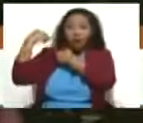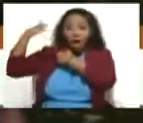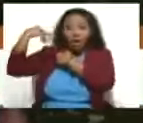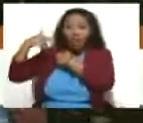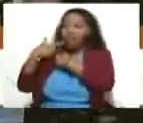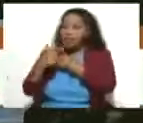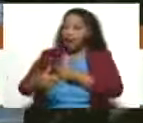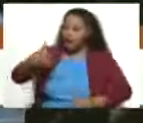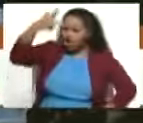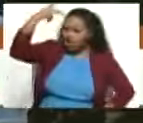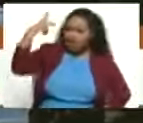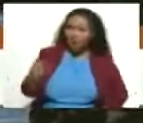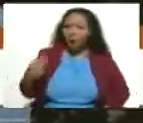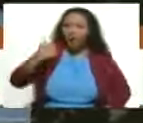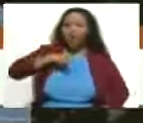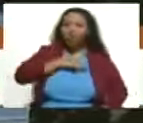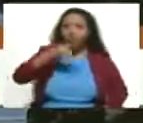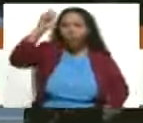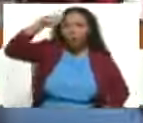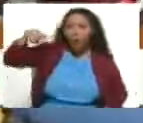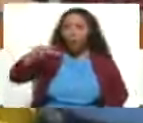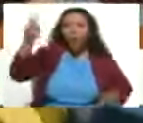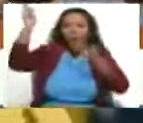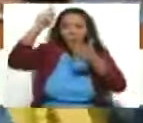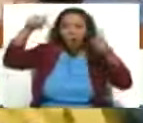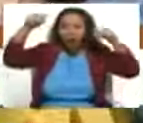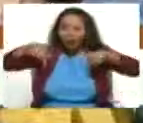aquí mandamos los pueblos originarios.